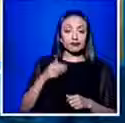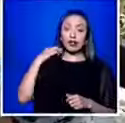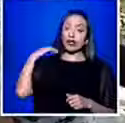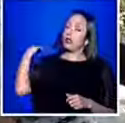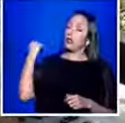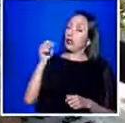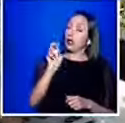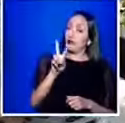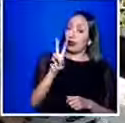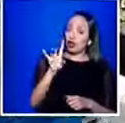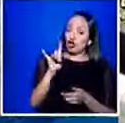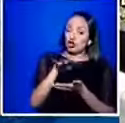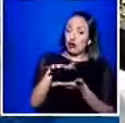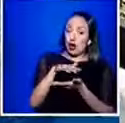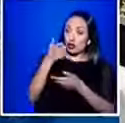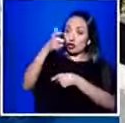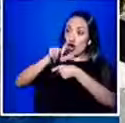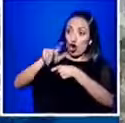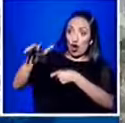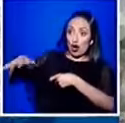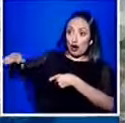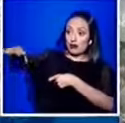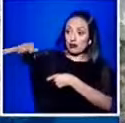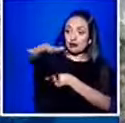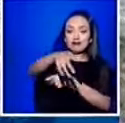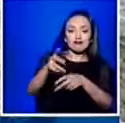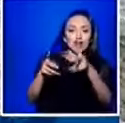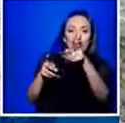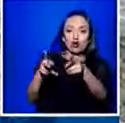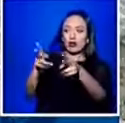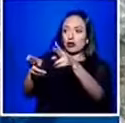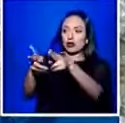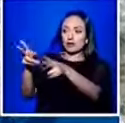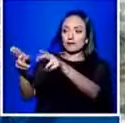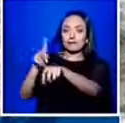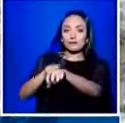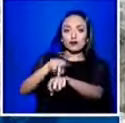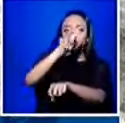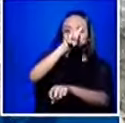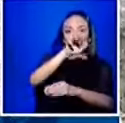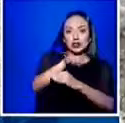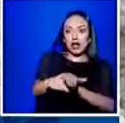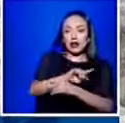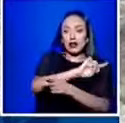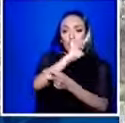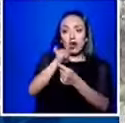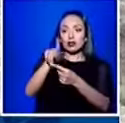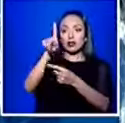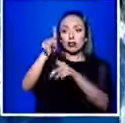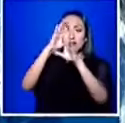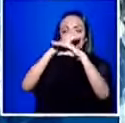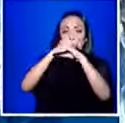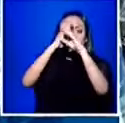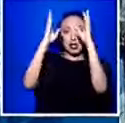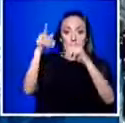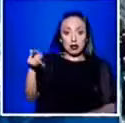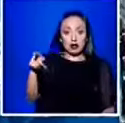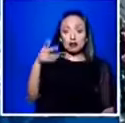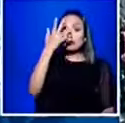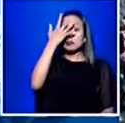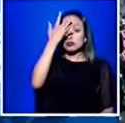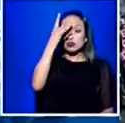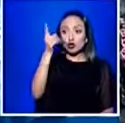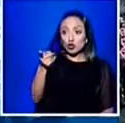28 barrios del suroccidente de Loja siguen con racionamientos de agua potable desde las 2 de la tarde hasta las 6 de la mañana, debido a que la